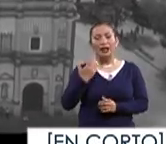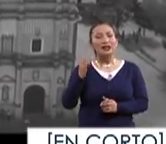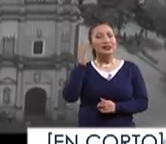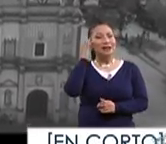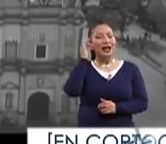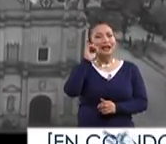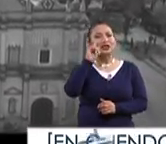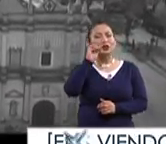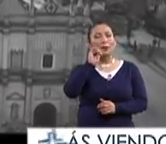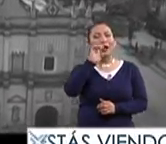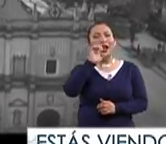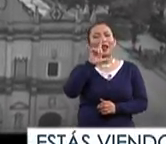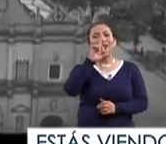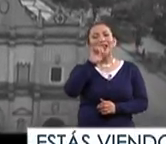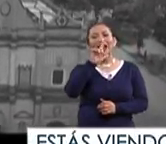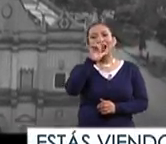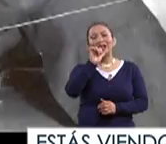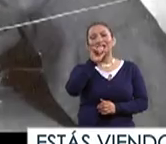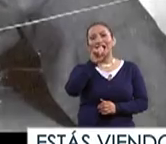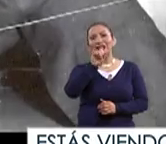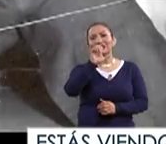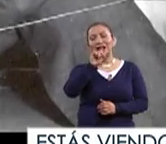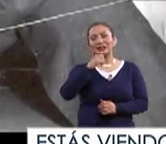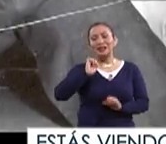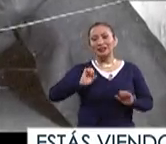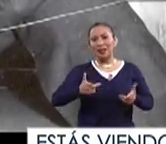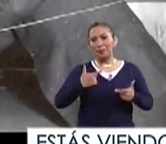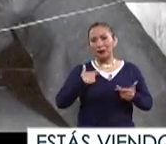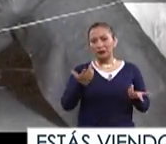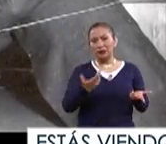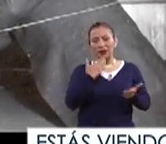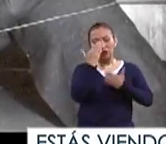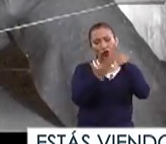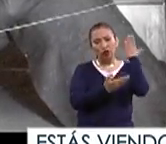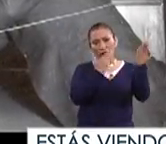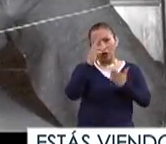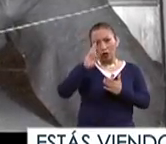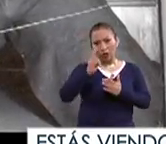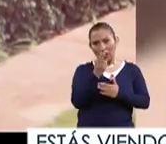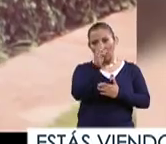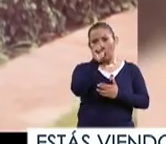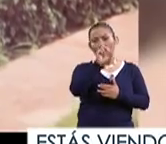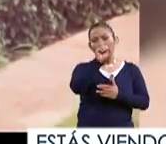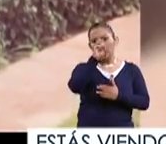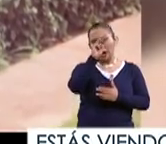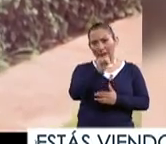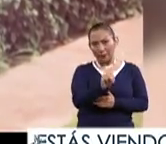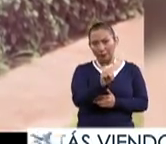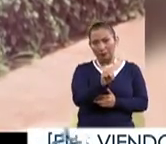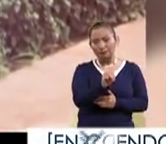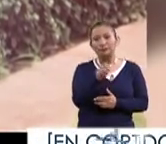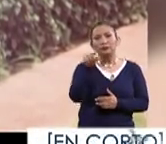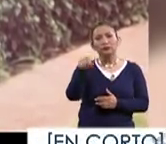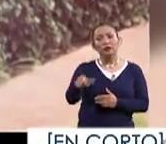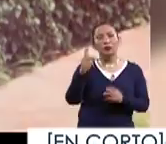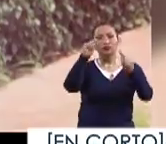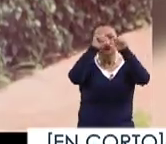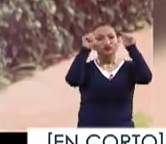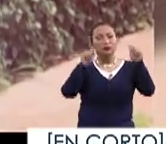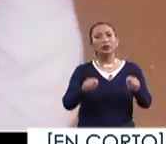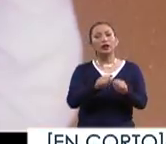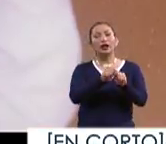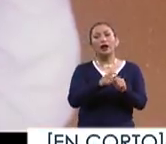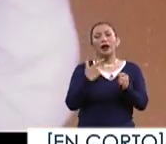San Cristóbal de las Casas, Chiapas. Obtuvo su licenciatura en la Universidad Nacional Autónoma de México con el título